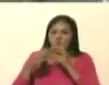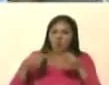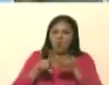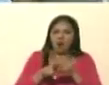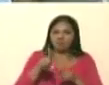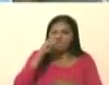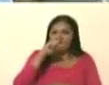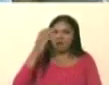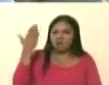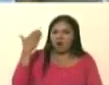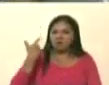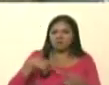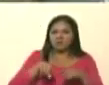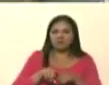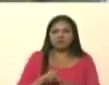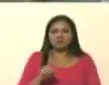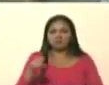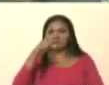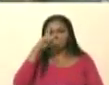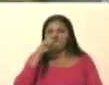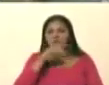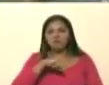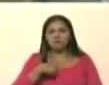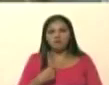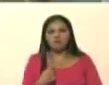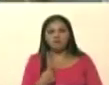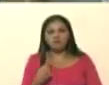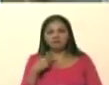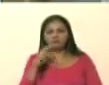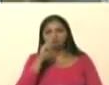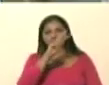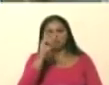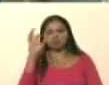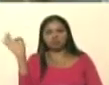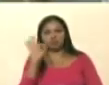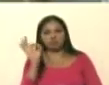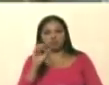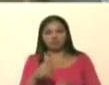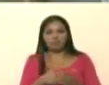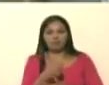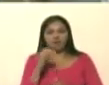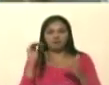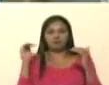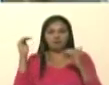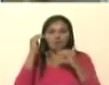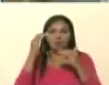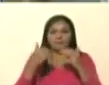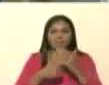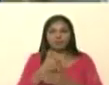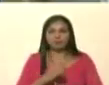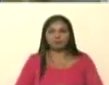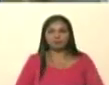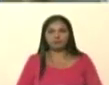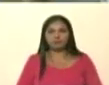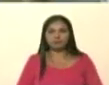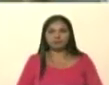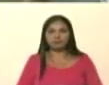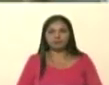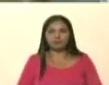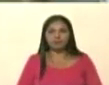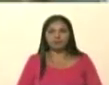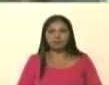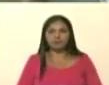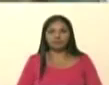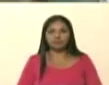y lo que estimamos para este año es que lleguemos al 200 por ciento de crecimiento del rebaño en los últimos tres años de este